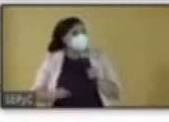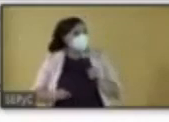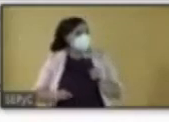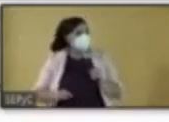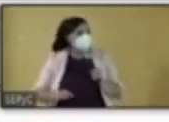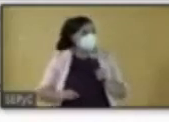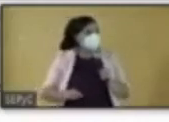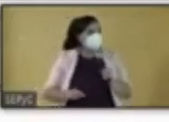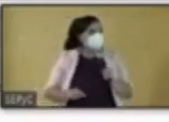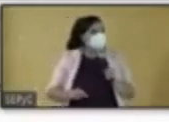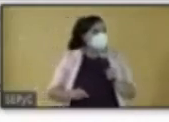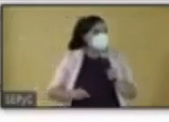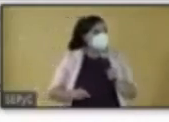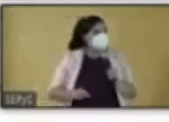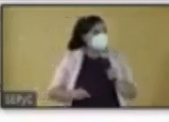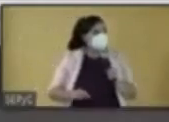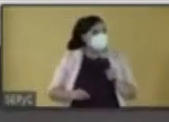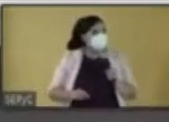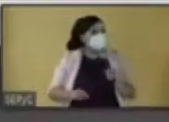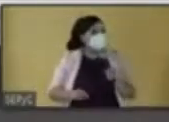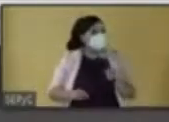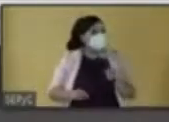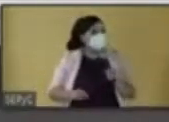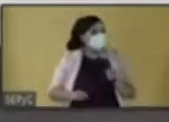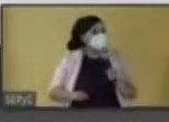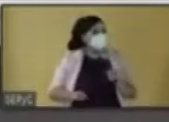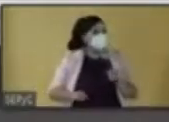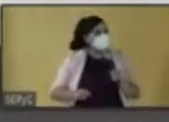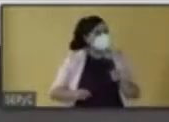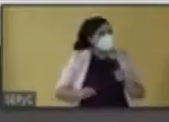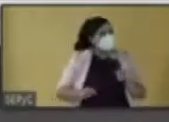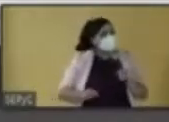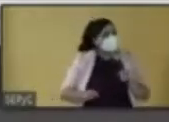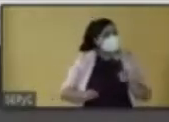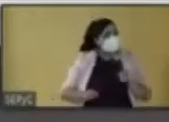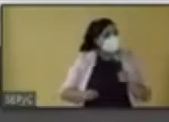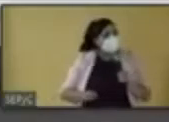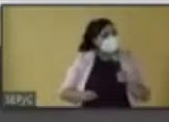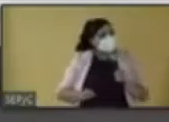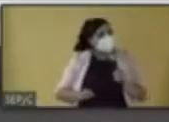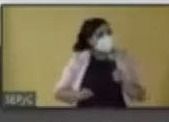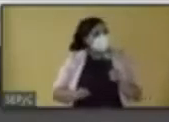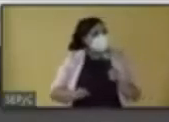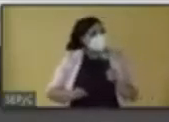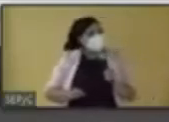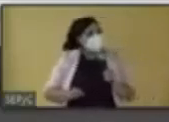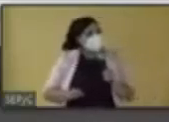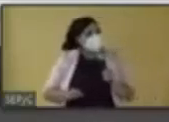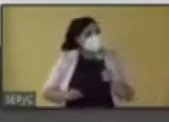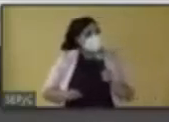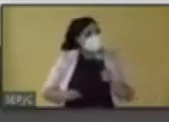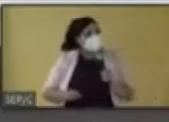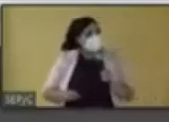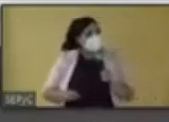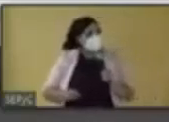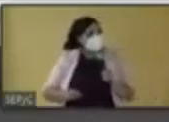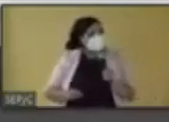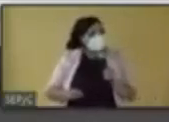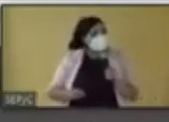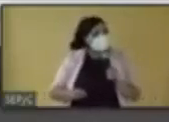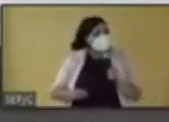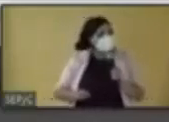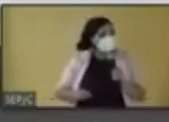otra más en la cual debemos insertar información. Actividad laboral de la pareja y nos requiere identificar